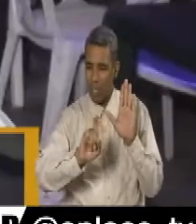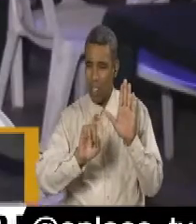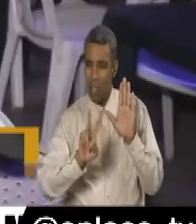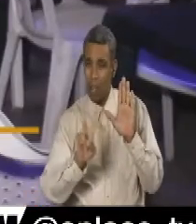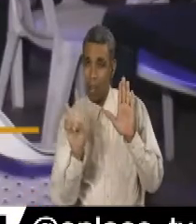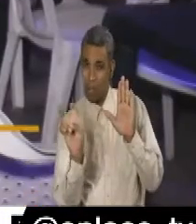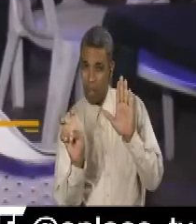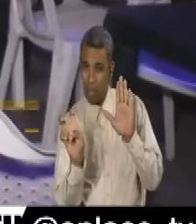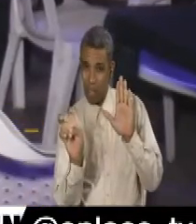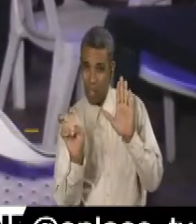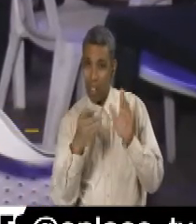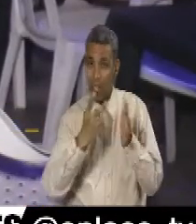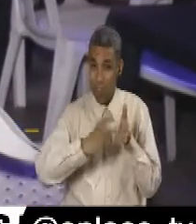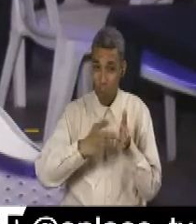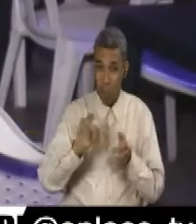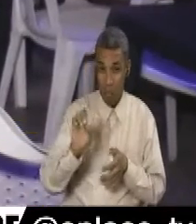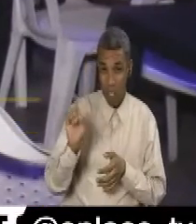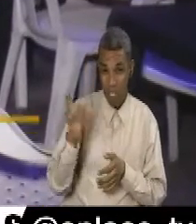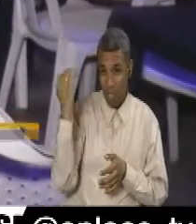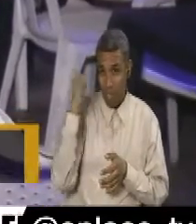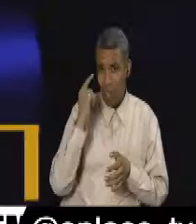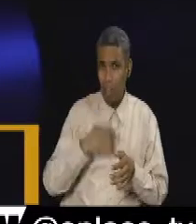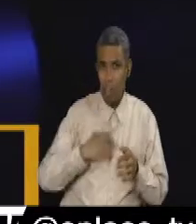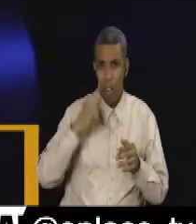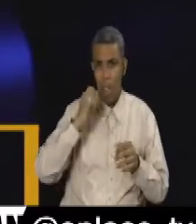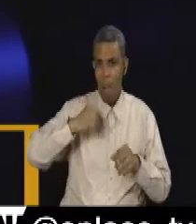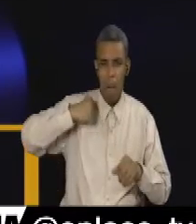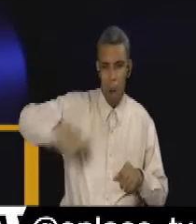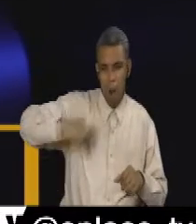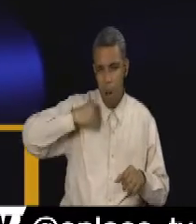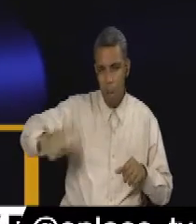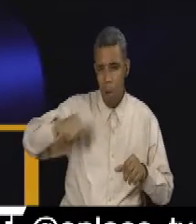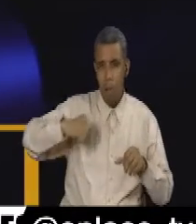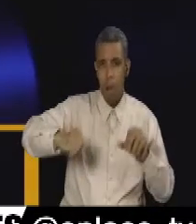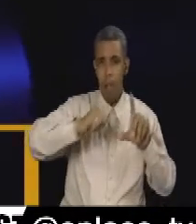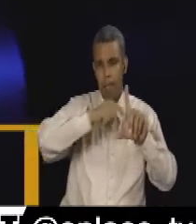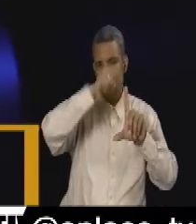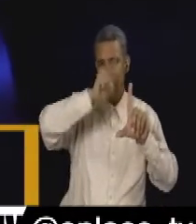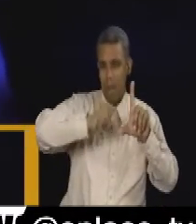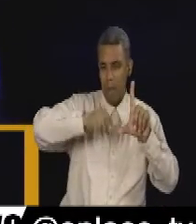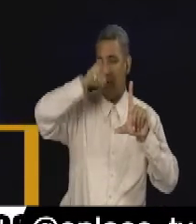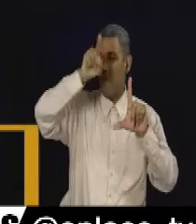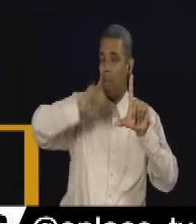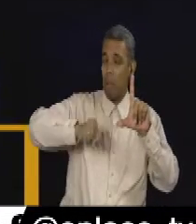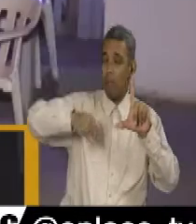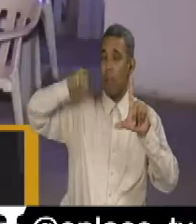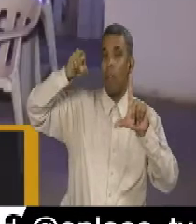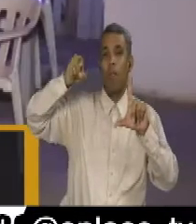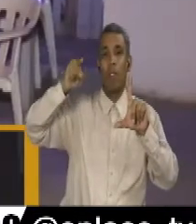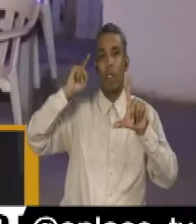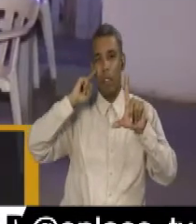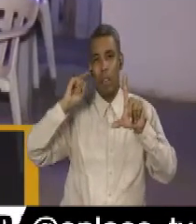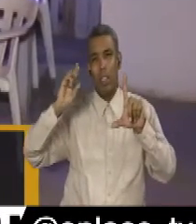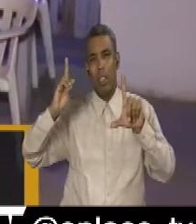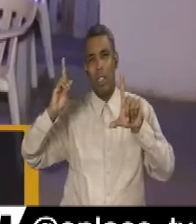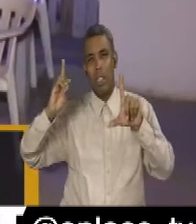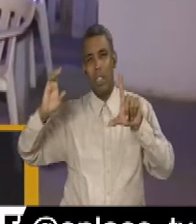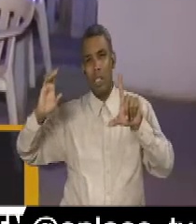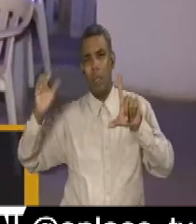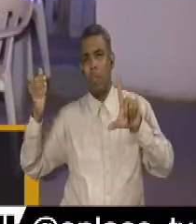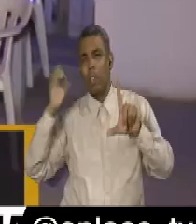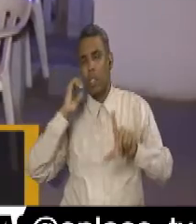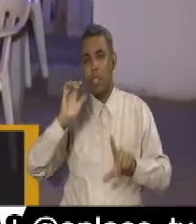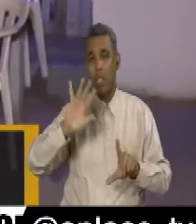de Medio Ambiente, los estándares máximos permisibles de niveles de emisión de ruido expresados en decibeles son 55 para el día